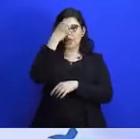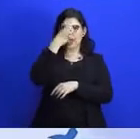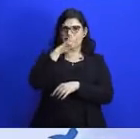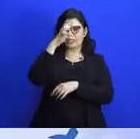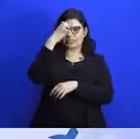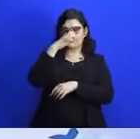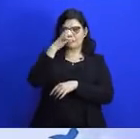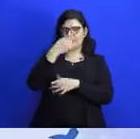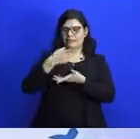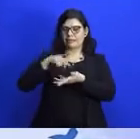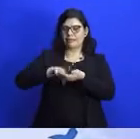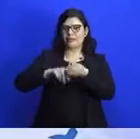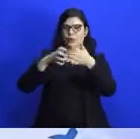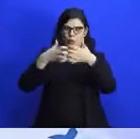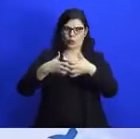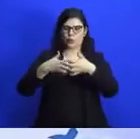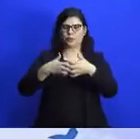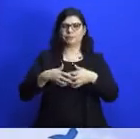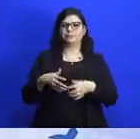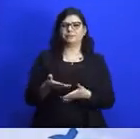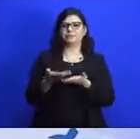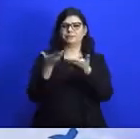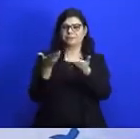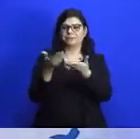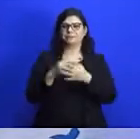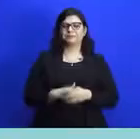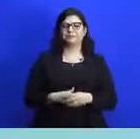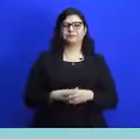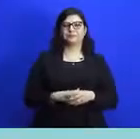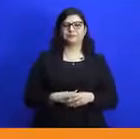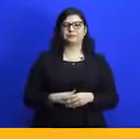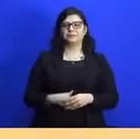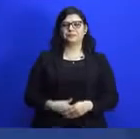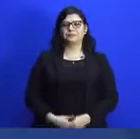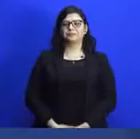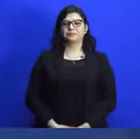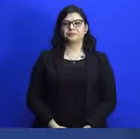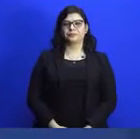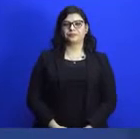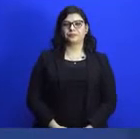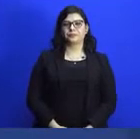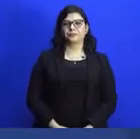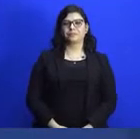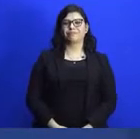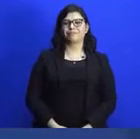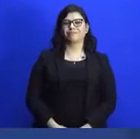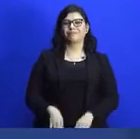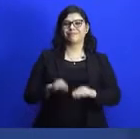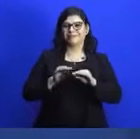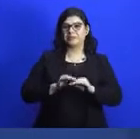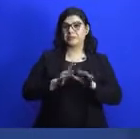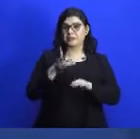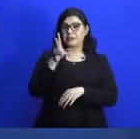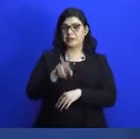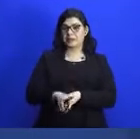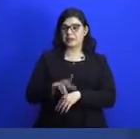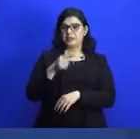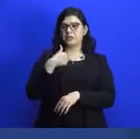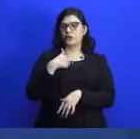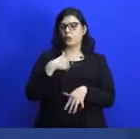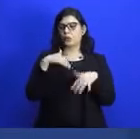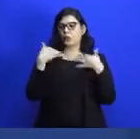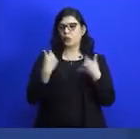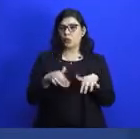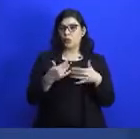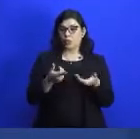desarrollo dentro de la compañía. Adelante, Erika. Claro, Bob. Para mí es un gusto formar parte de